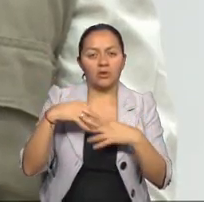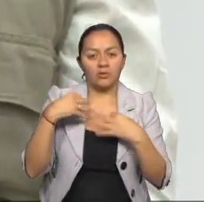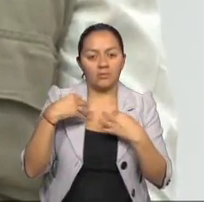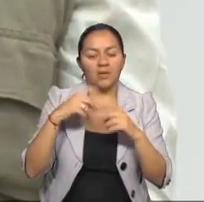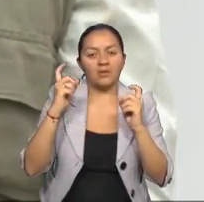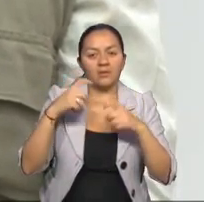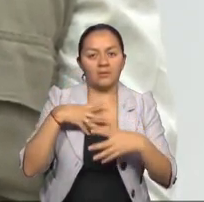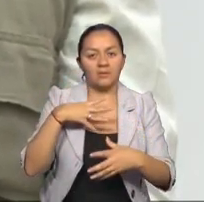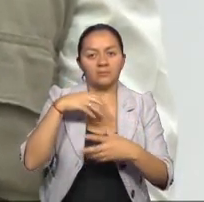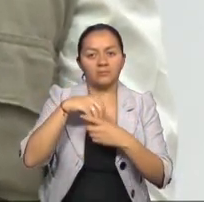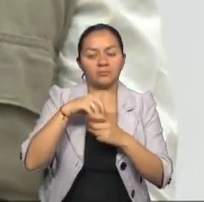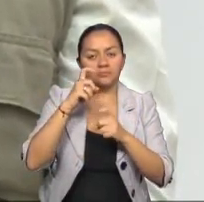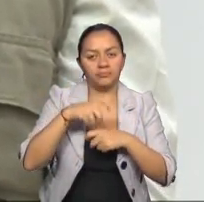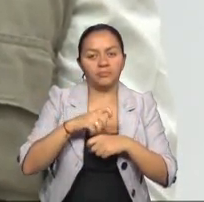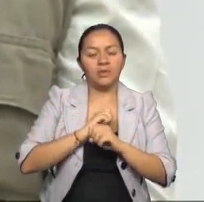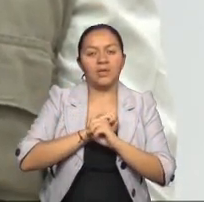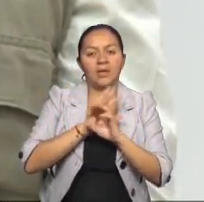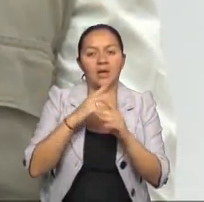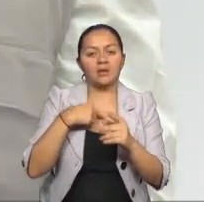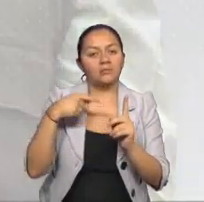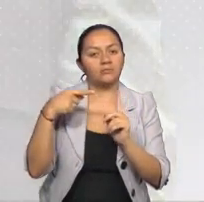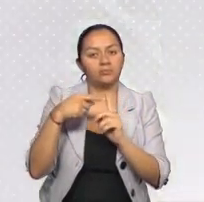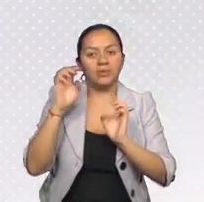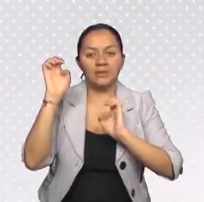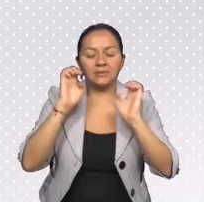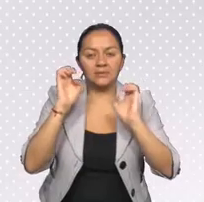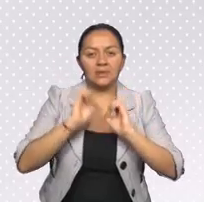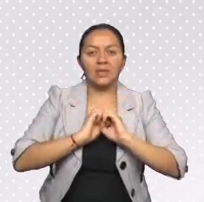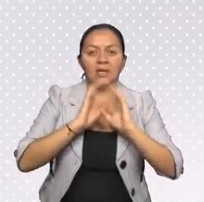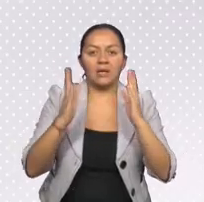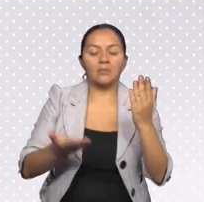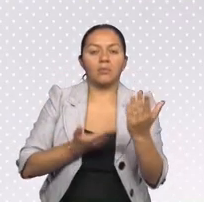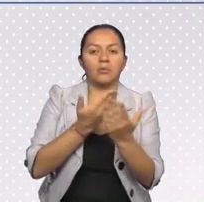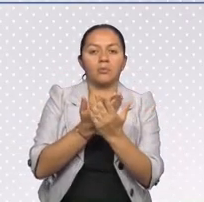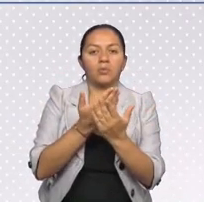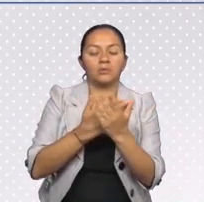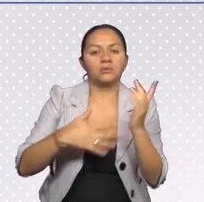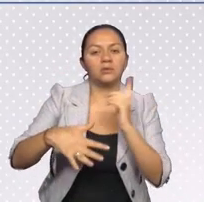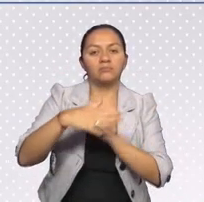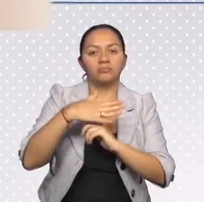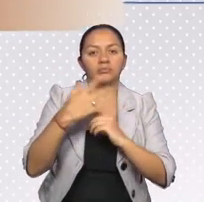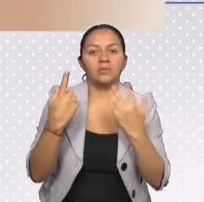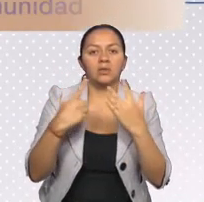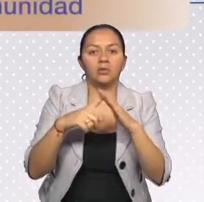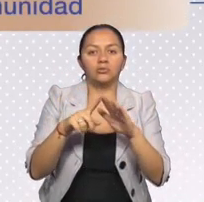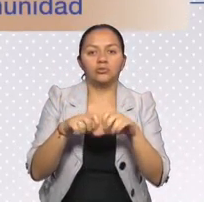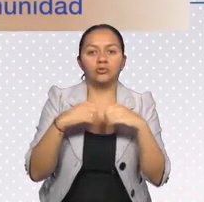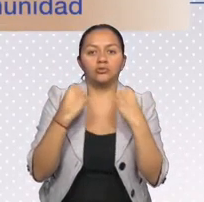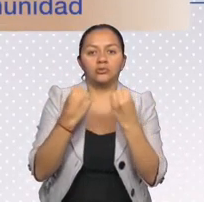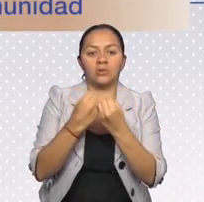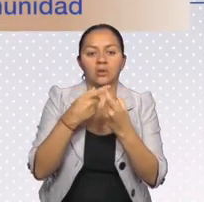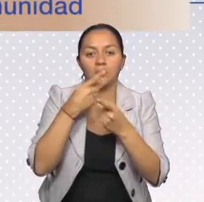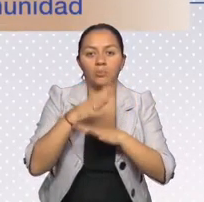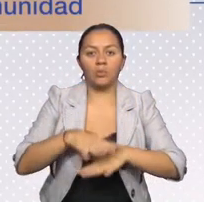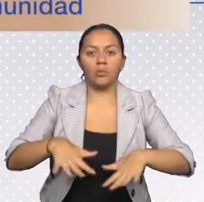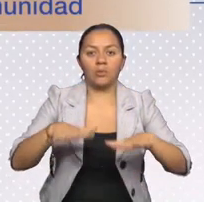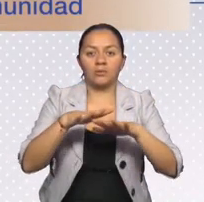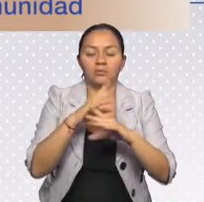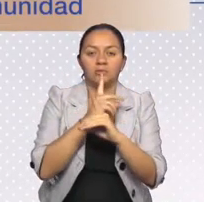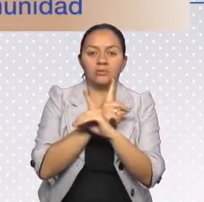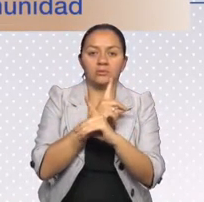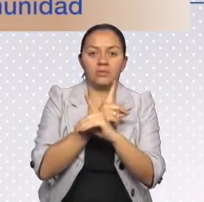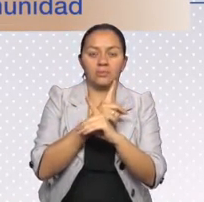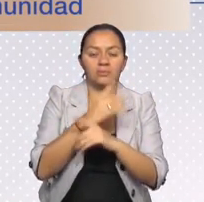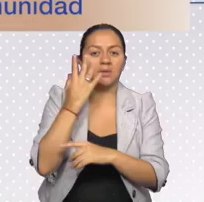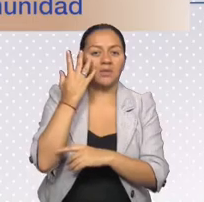aterrizar cualquier estrategia o planteamiento en torno a la inclusión social de la población con discapacidad y es una